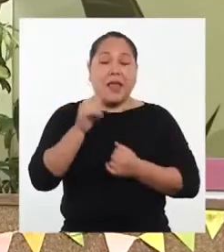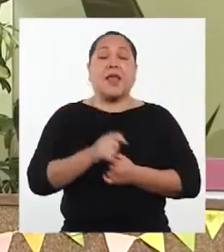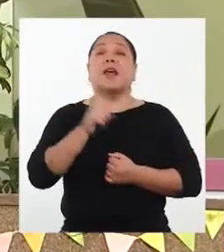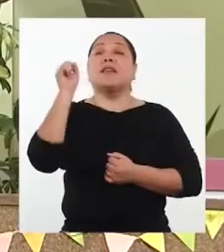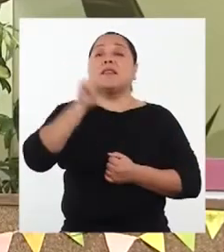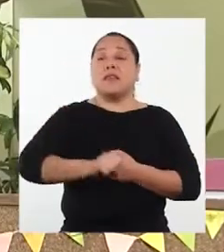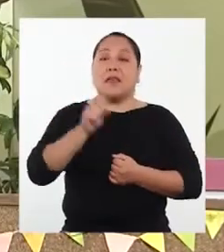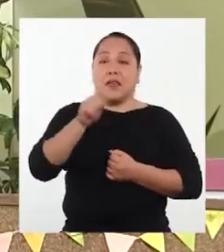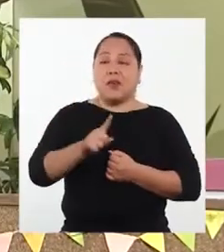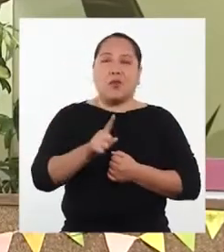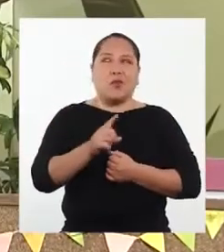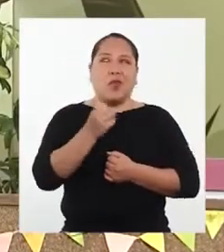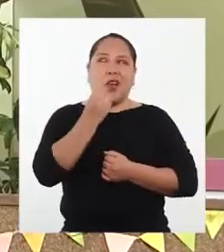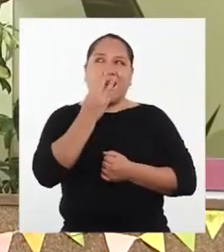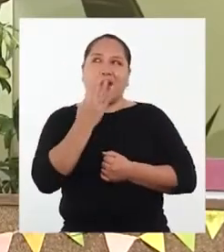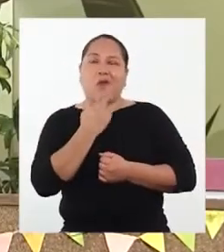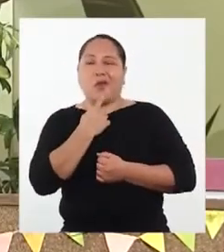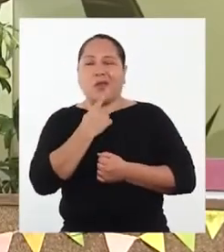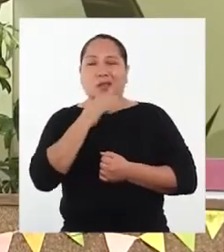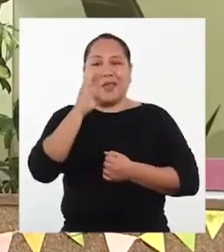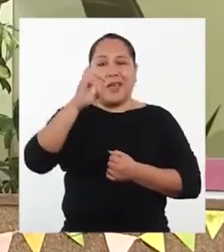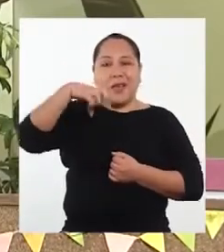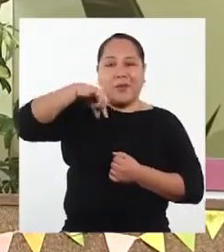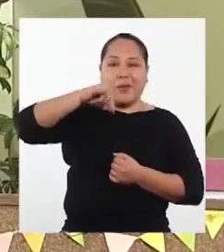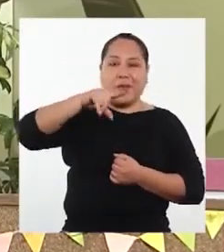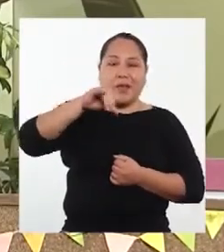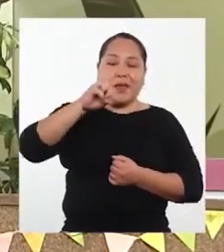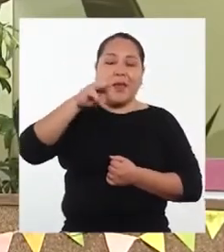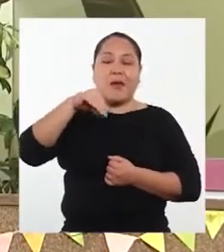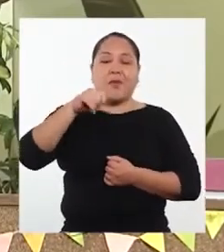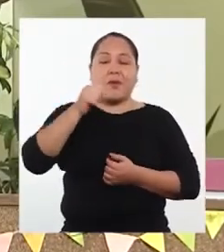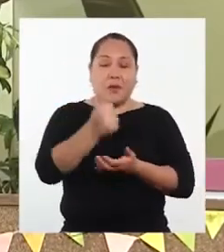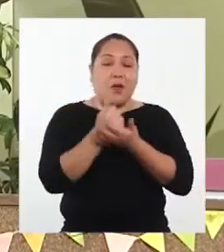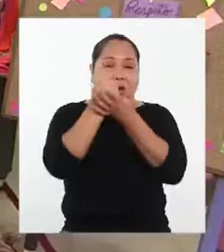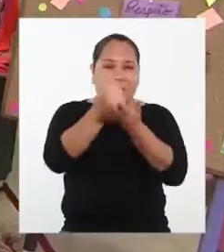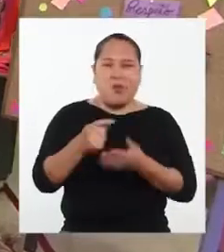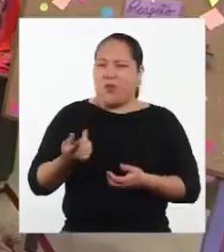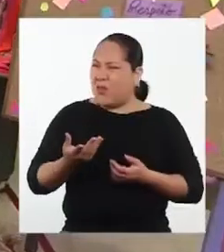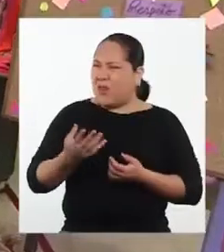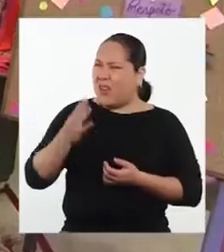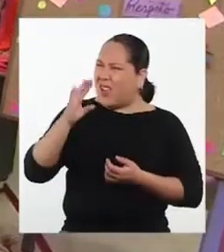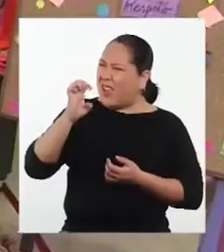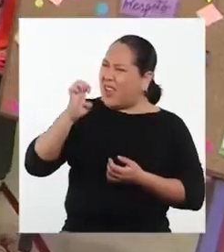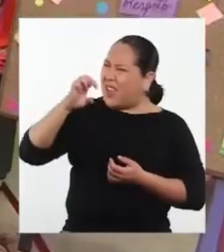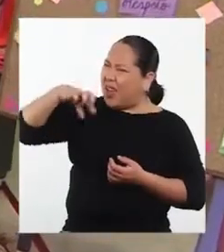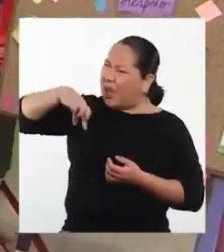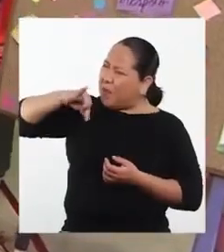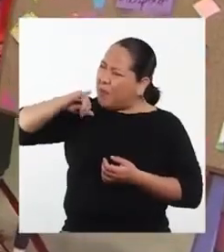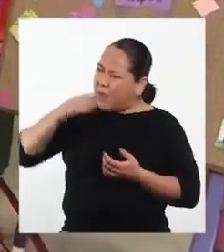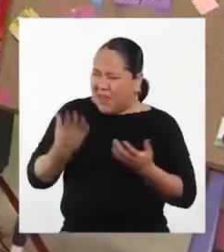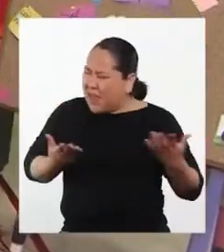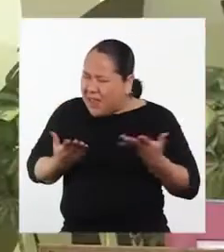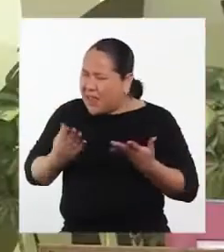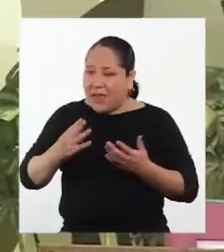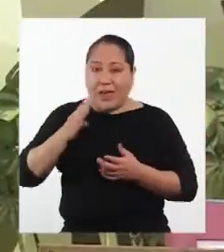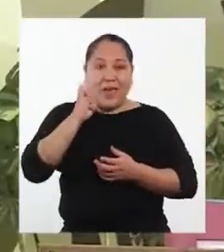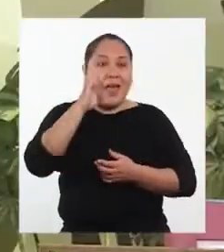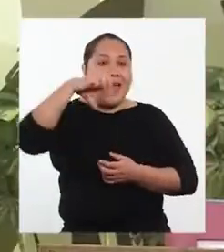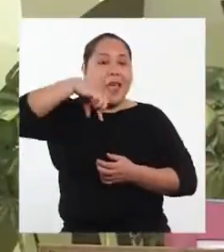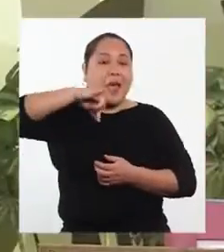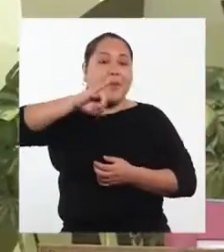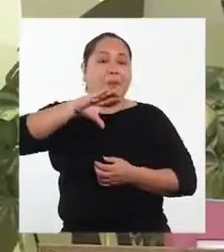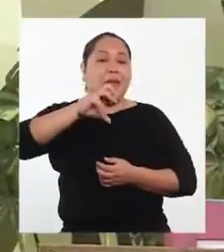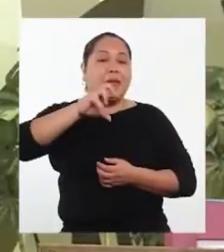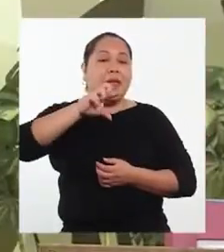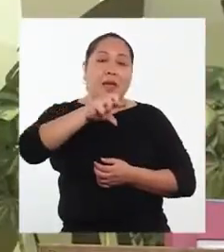Lea. De hecho, tengo unos cuantos epigramas que podrían ayudarte. ¿Unos qué?